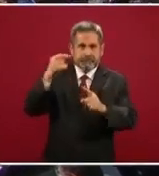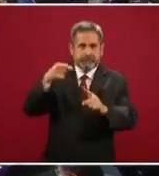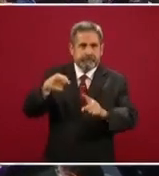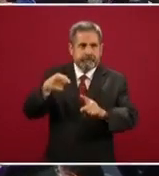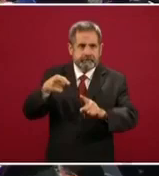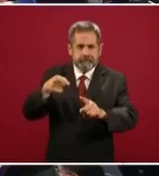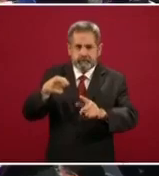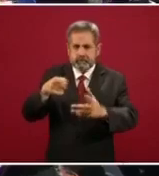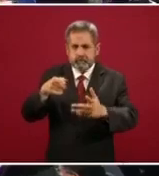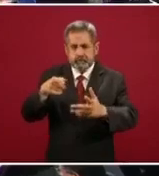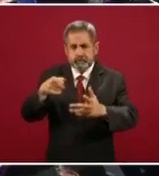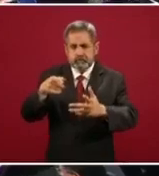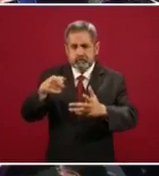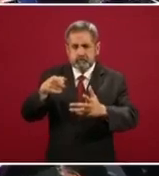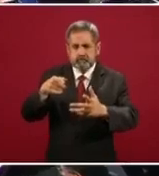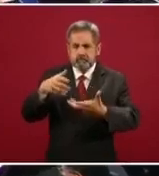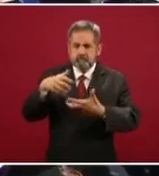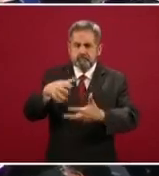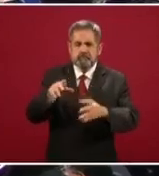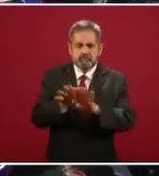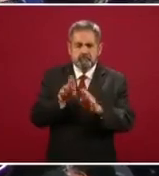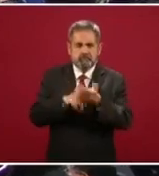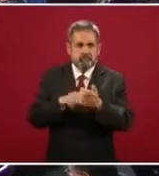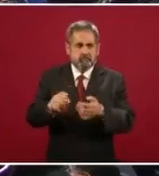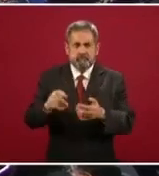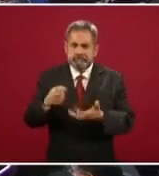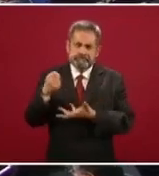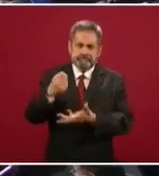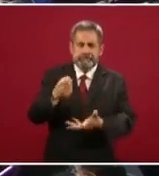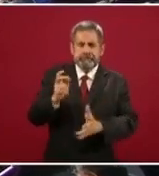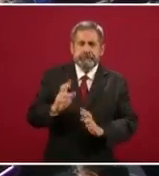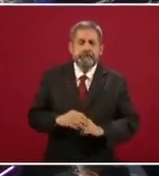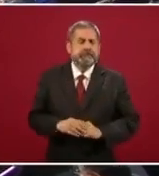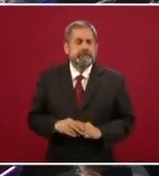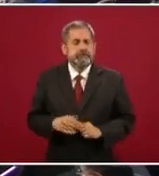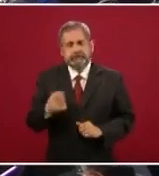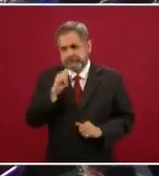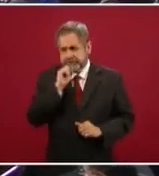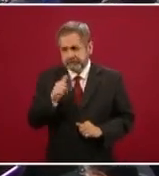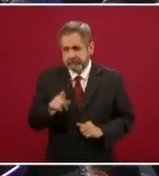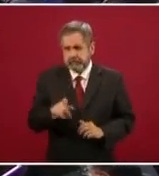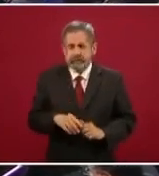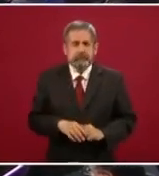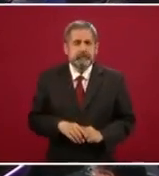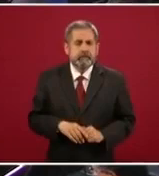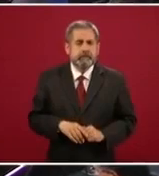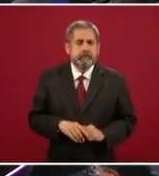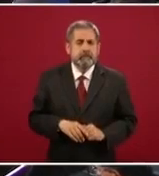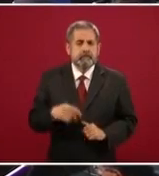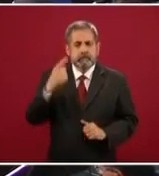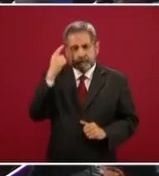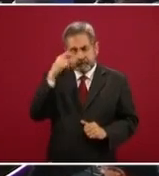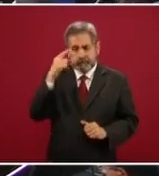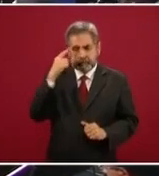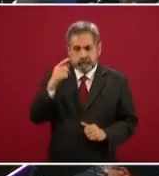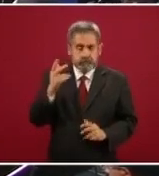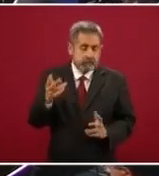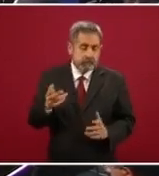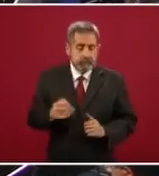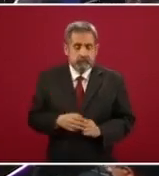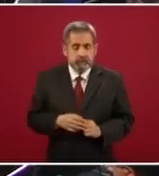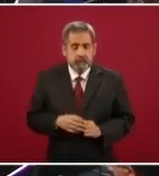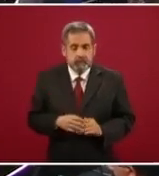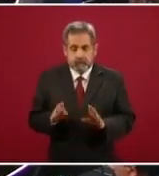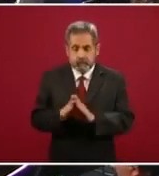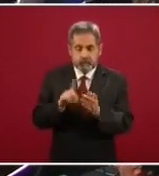de ingresos para el presupuesto, ¿no? Y también que no está